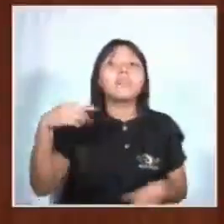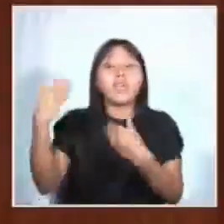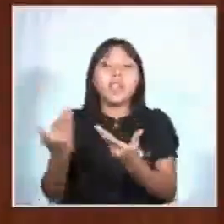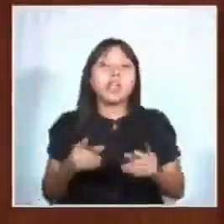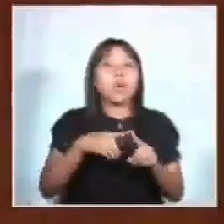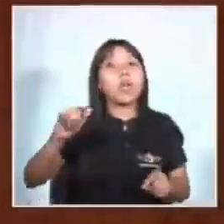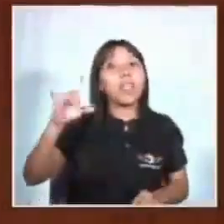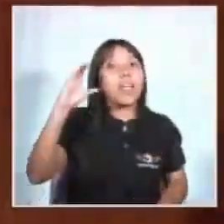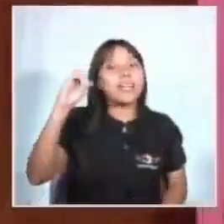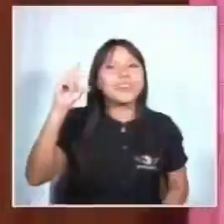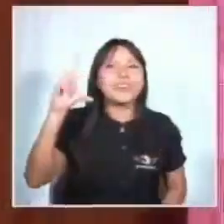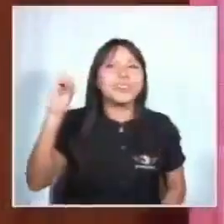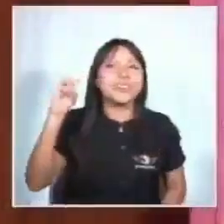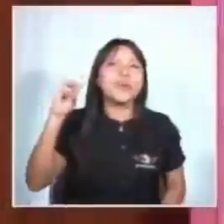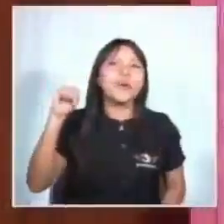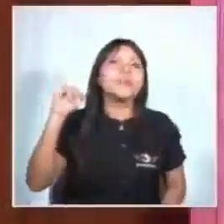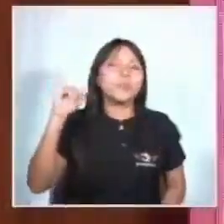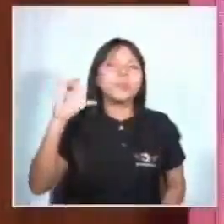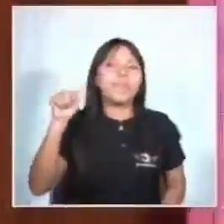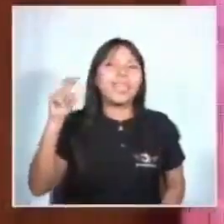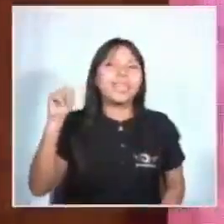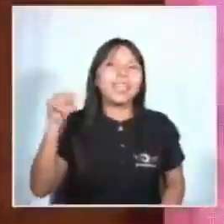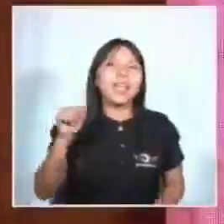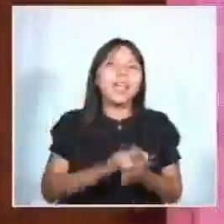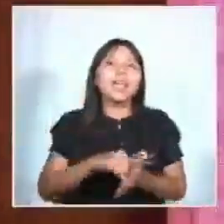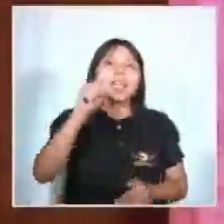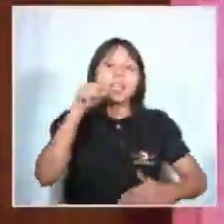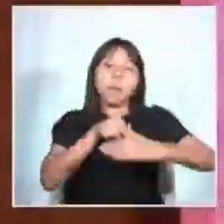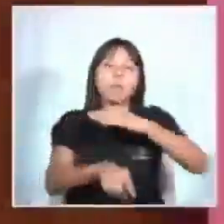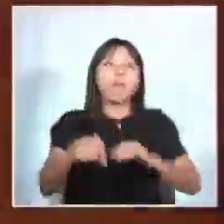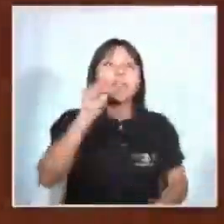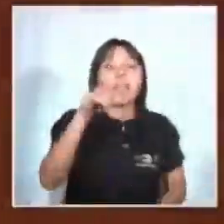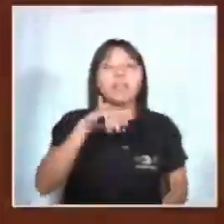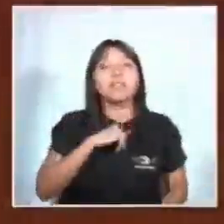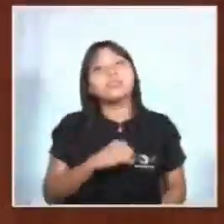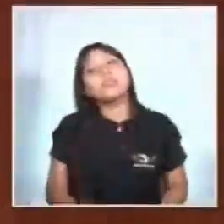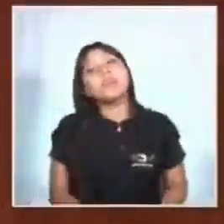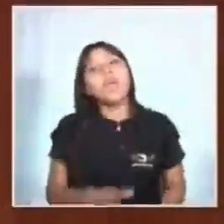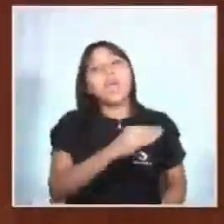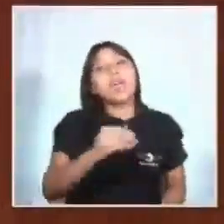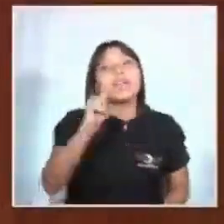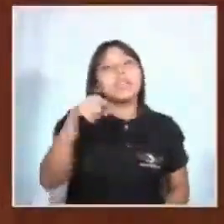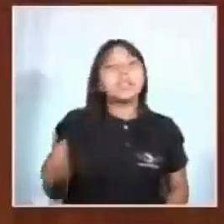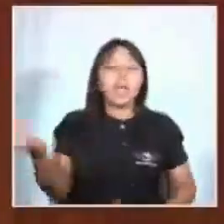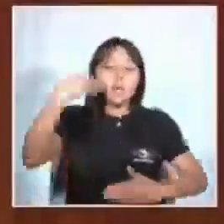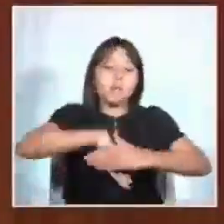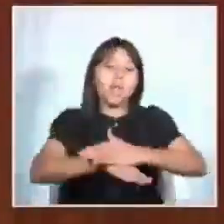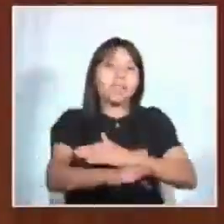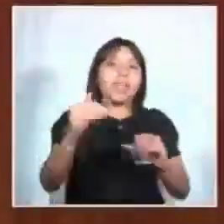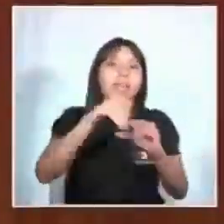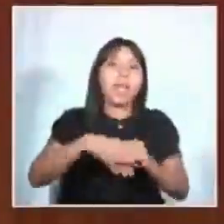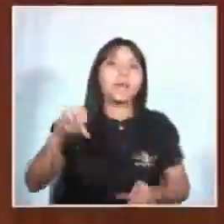colombiana para informarte que te están matando el yo. y te están sumergiendo en